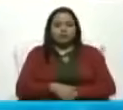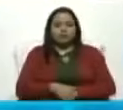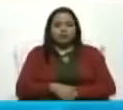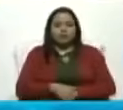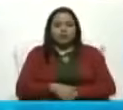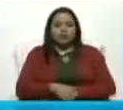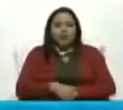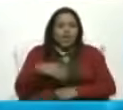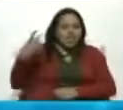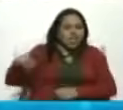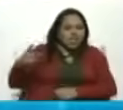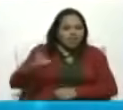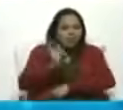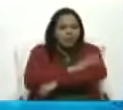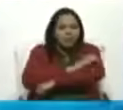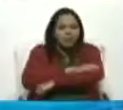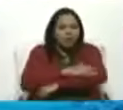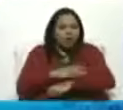La derecha.